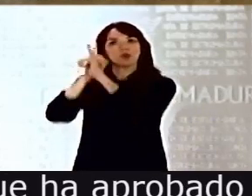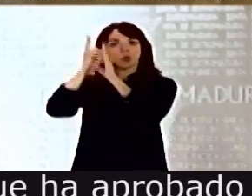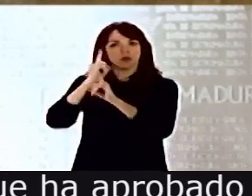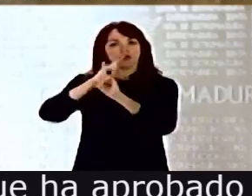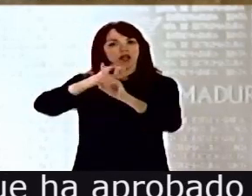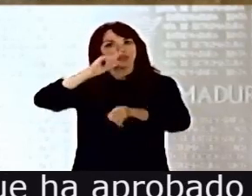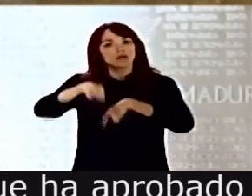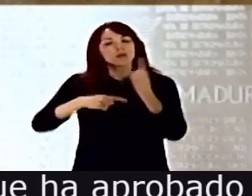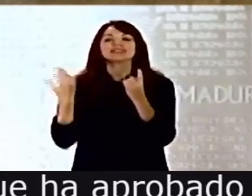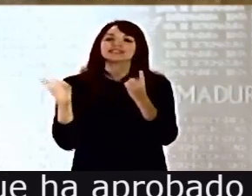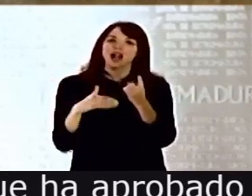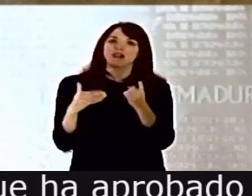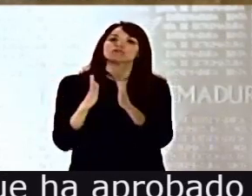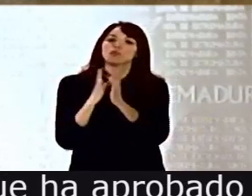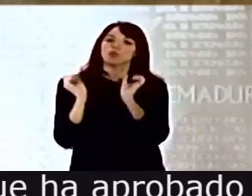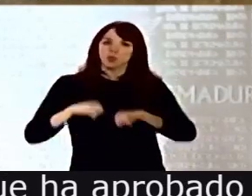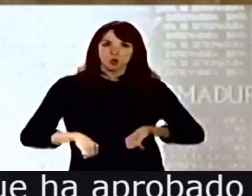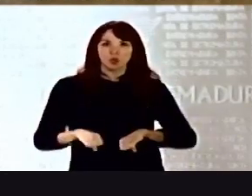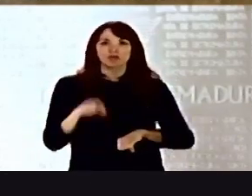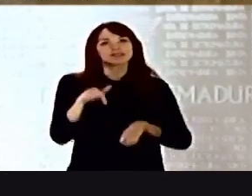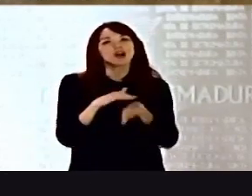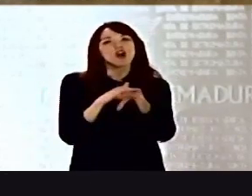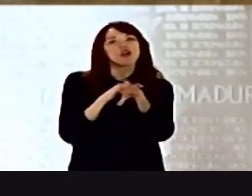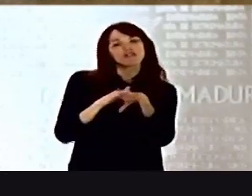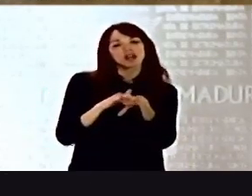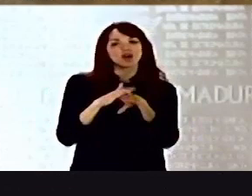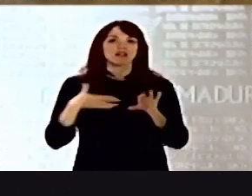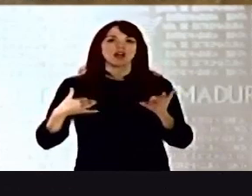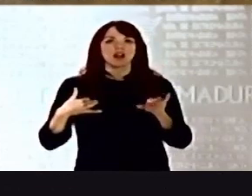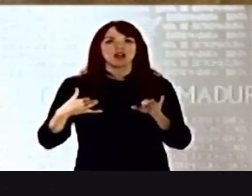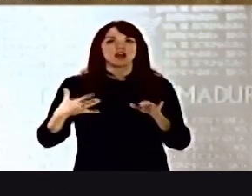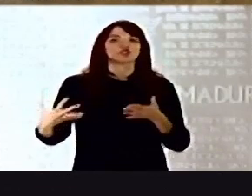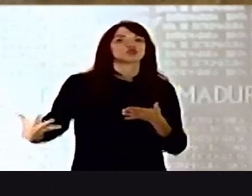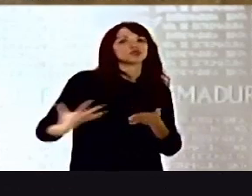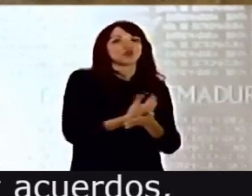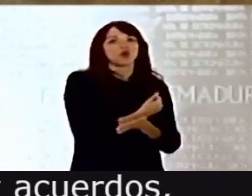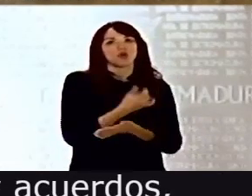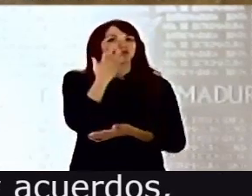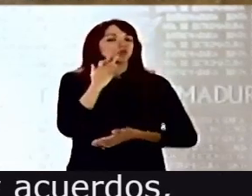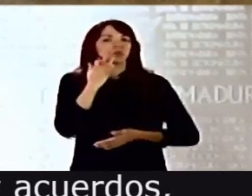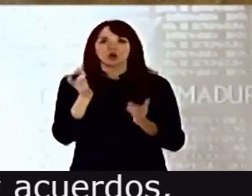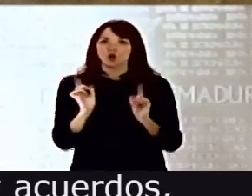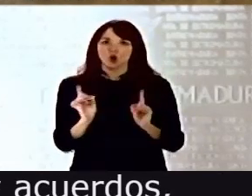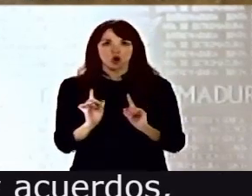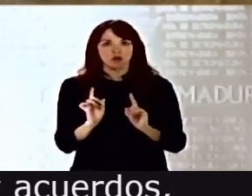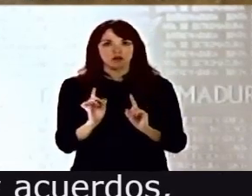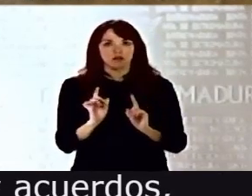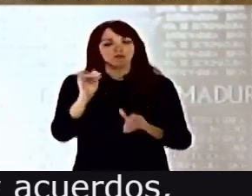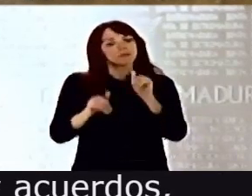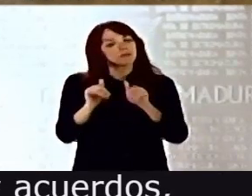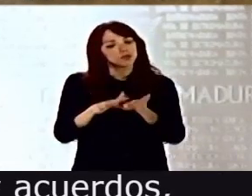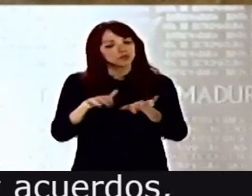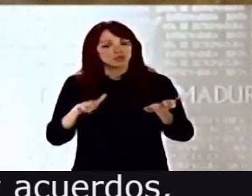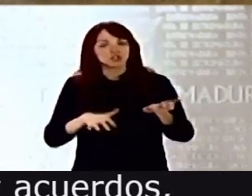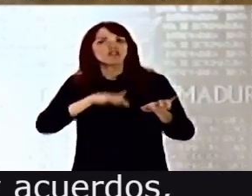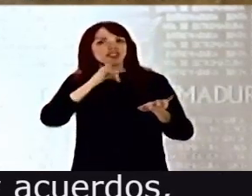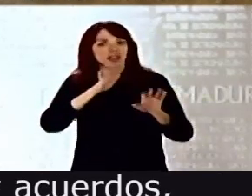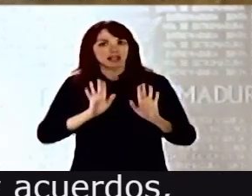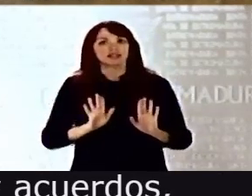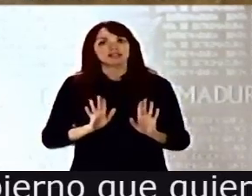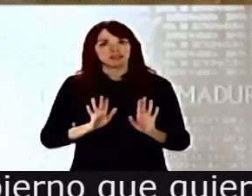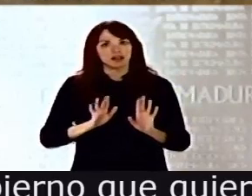podido llegar a un acuerdo. Este no es un Gobierno que quiera ganar por goleada, aunque tiene mayoría absoluta suficiente. Y eso